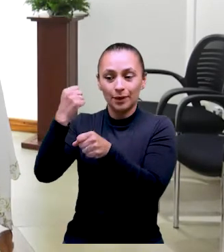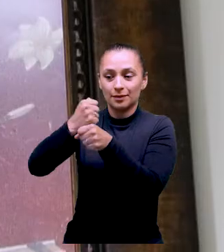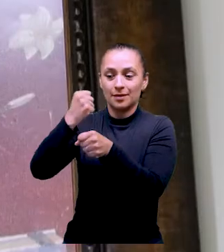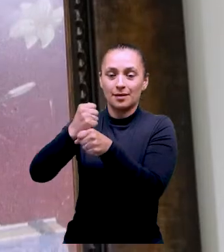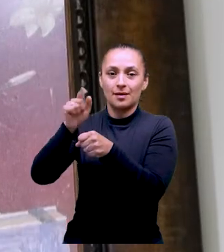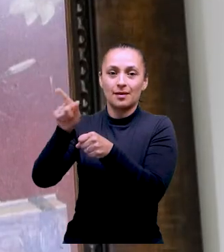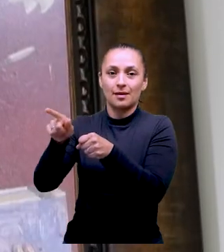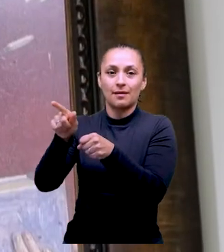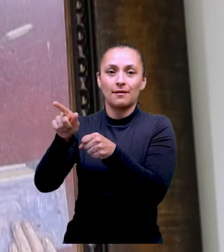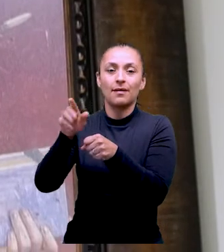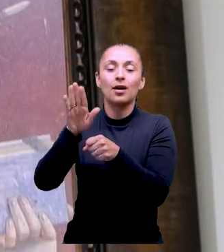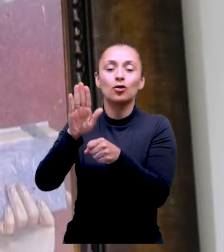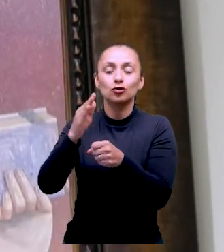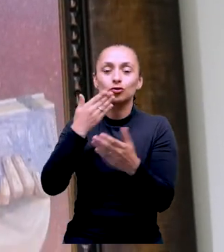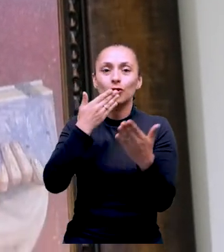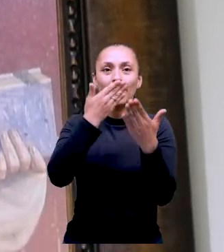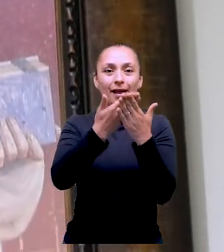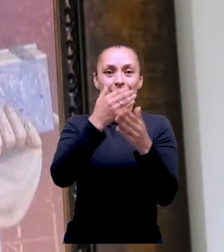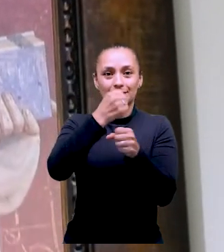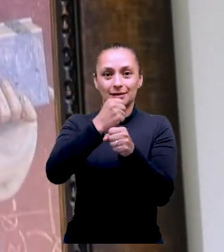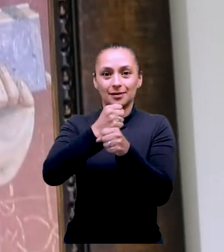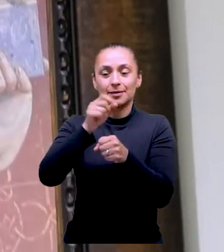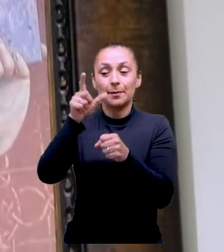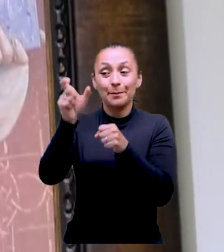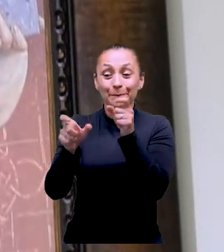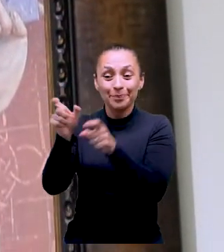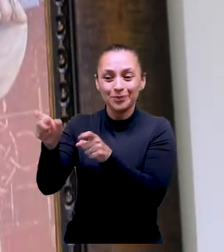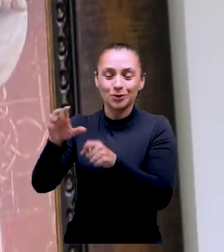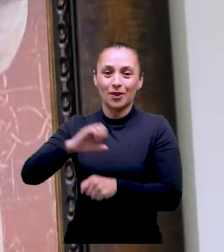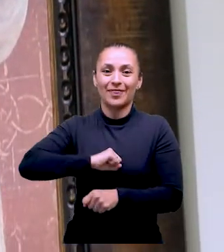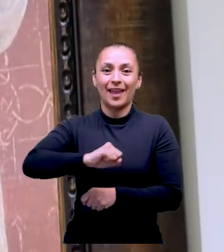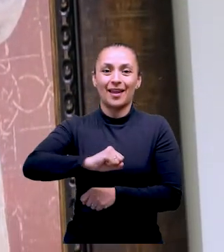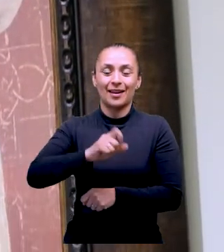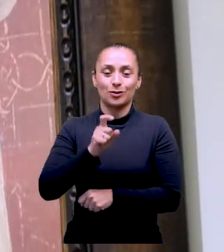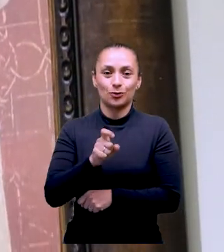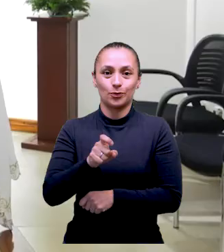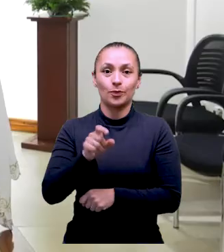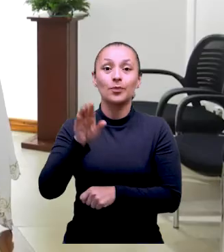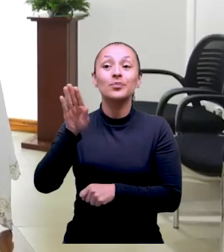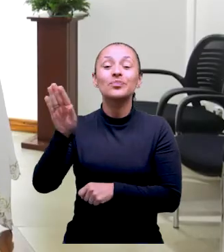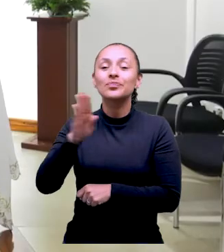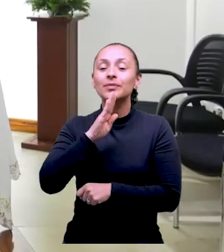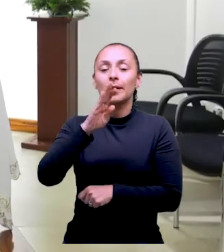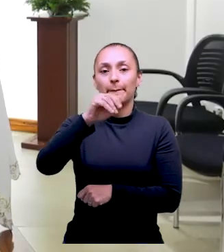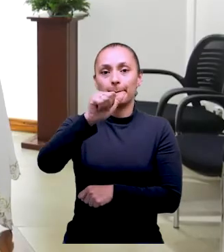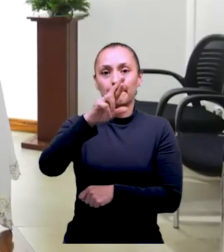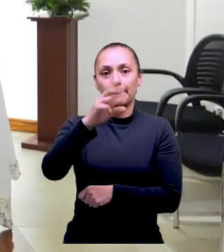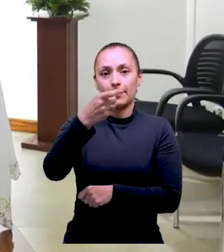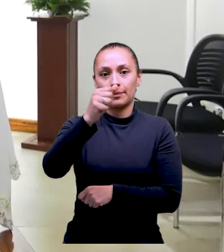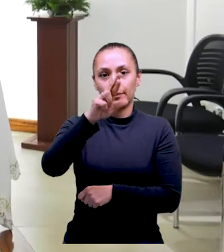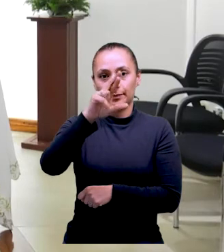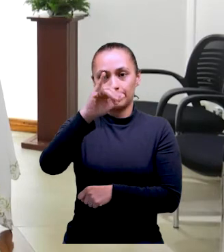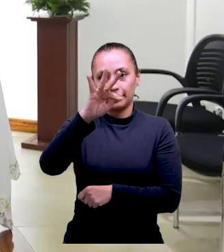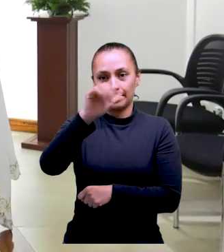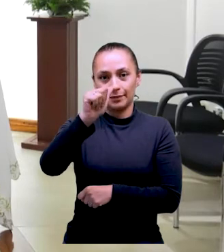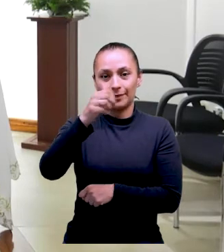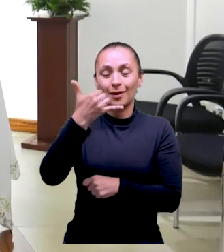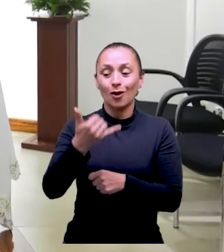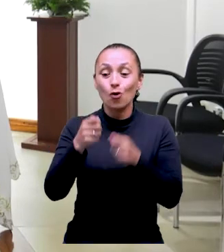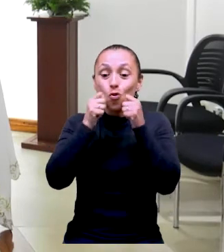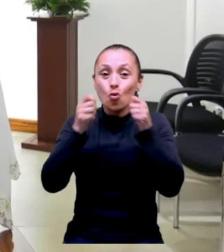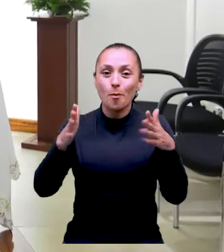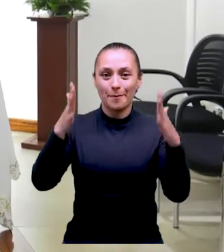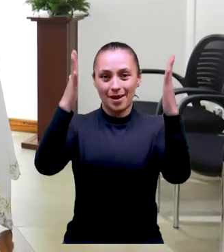programa de derecho en acción de gracias por la vida de margarita rojas en su cumpleaños que la